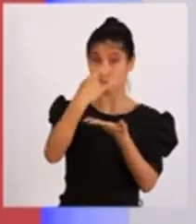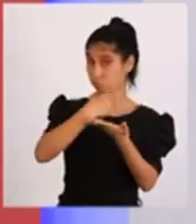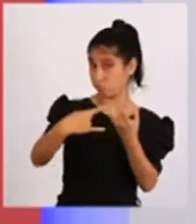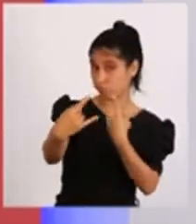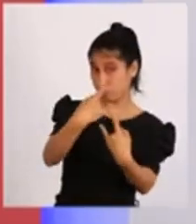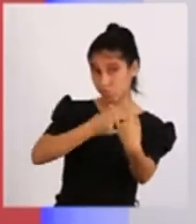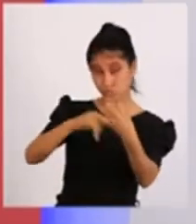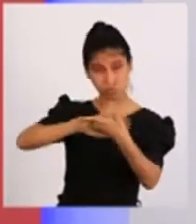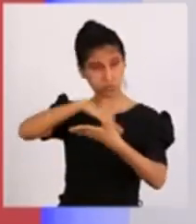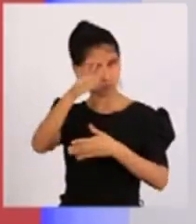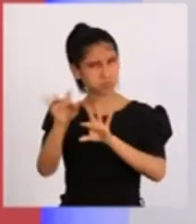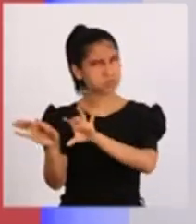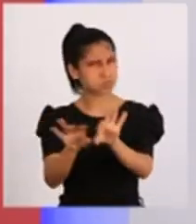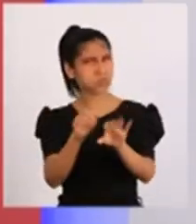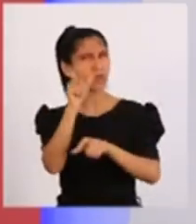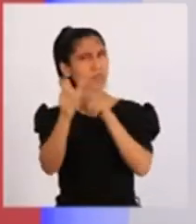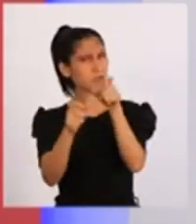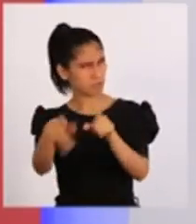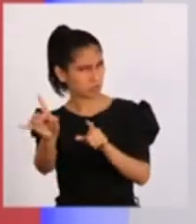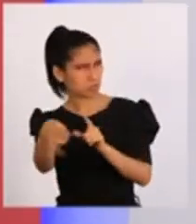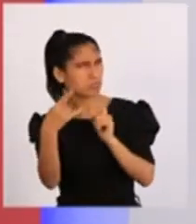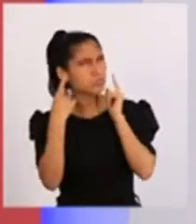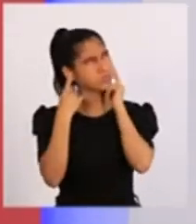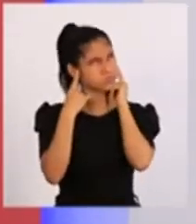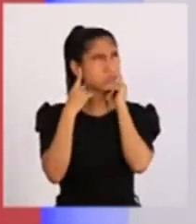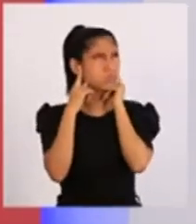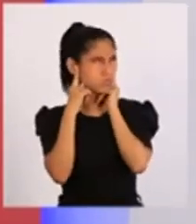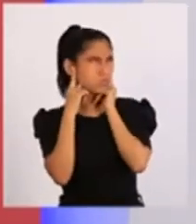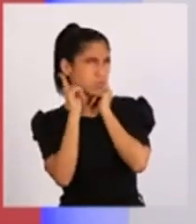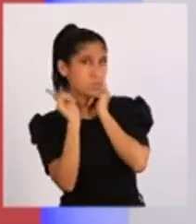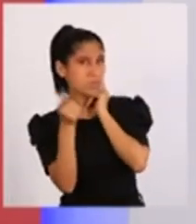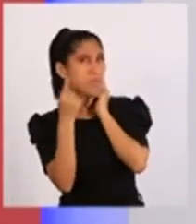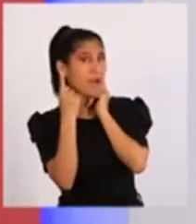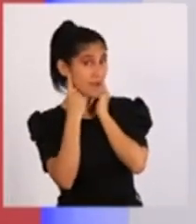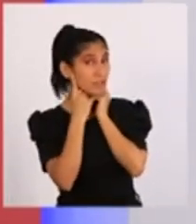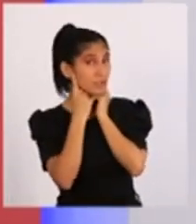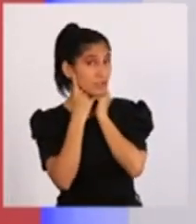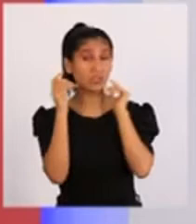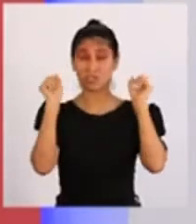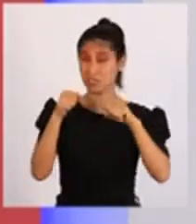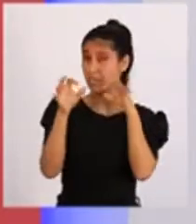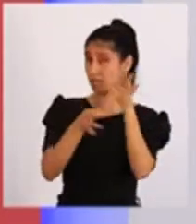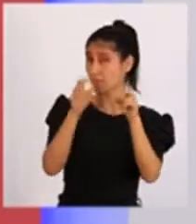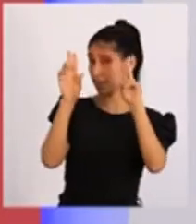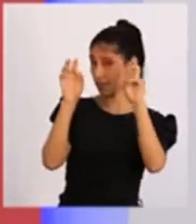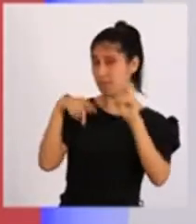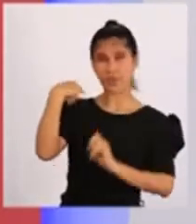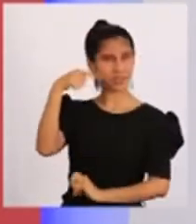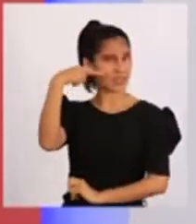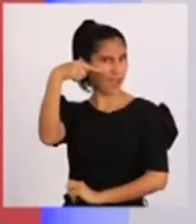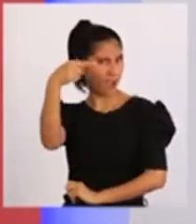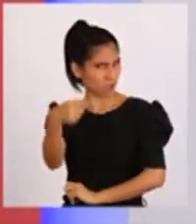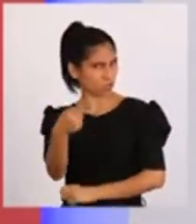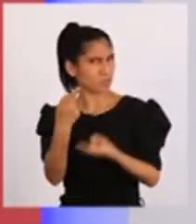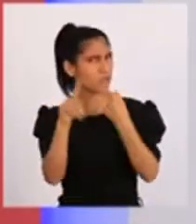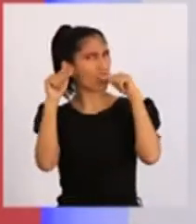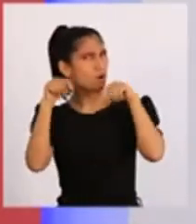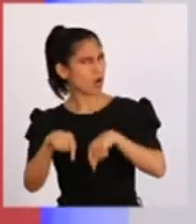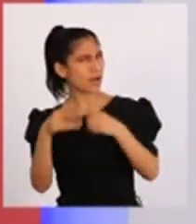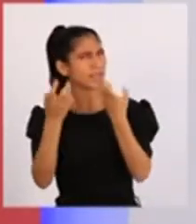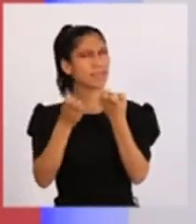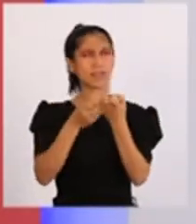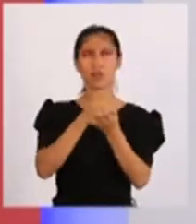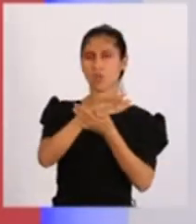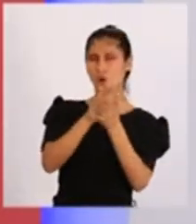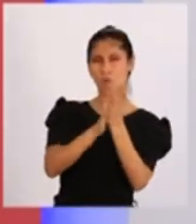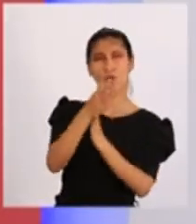y los visitantes pueden oírlos en su tiempo libre. Usualmente hablo sobre temas del día a día, pero ahora quiero